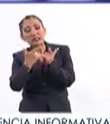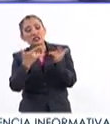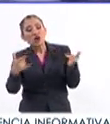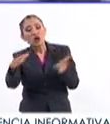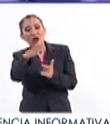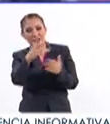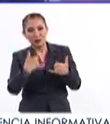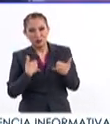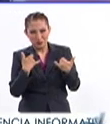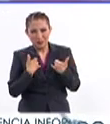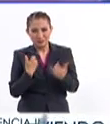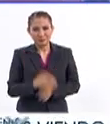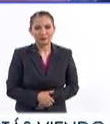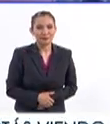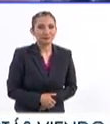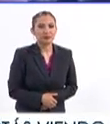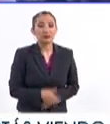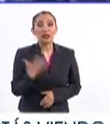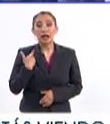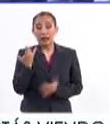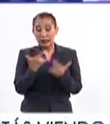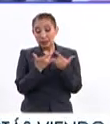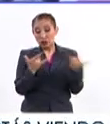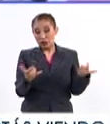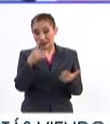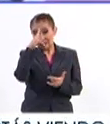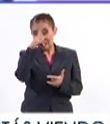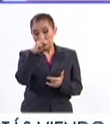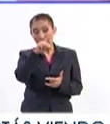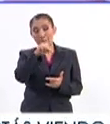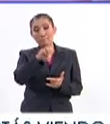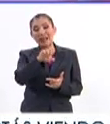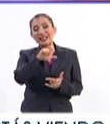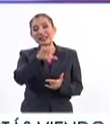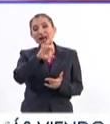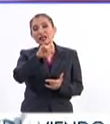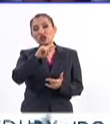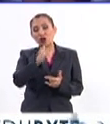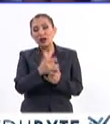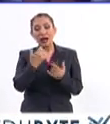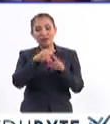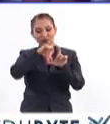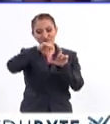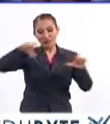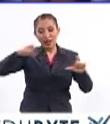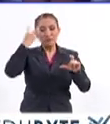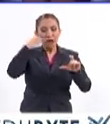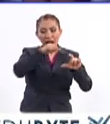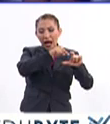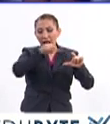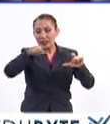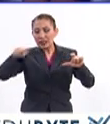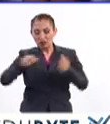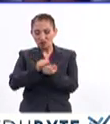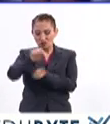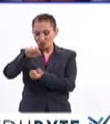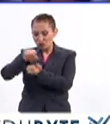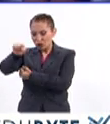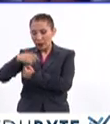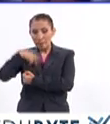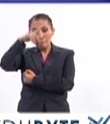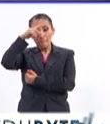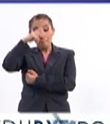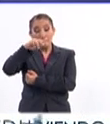historia a las nuevas generaciones. La Crónica Mexicayol, la Tira de la Peregrinación y los Códices Mexicas son